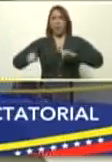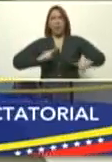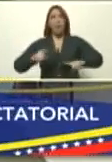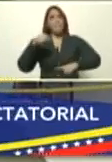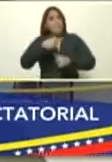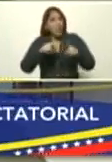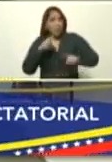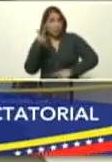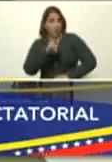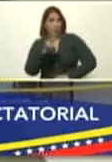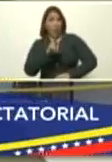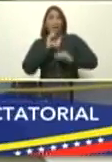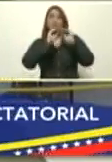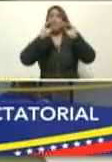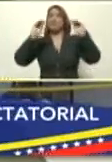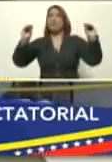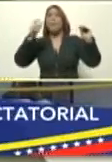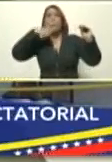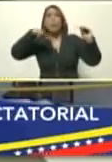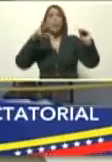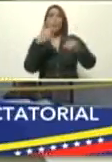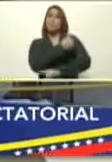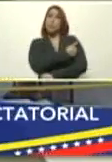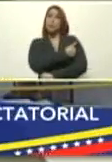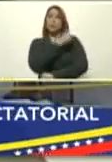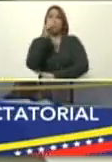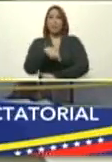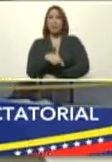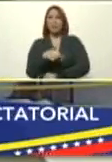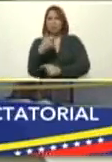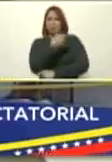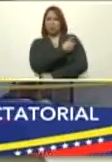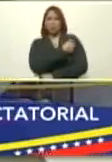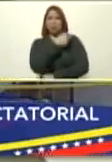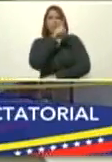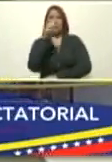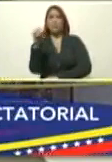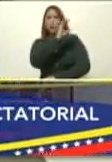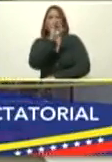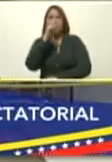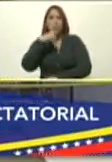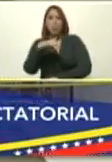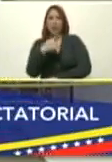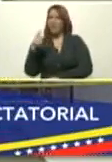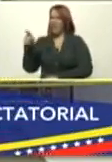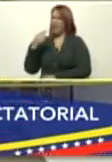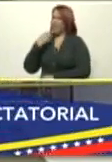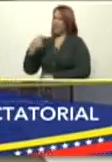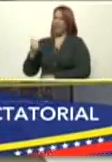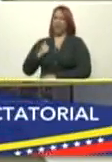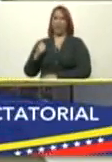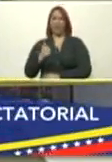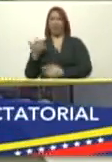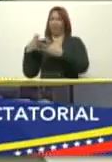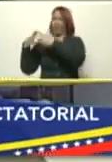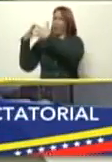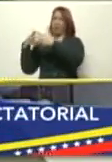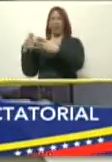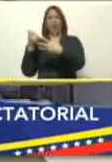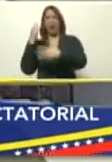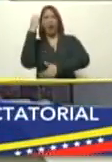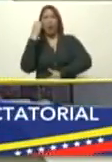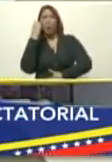Venezuela el presidente llama al pueblo a vacunarse y se vacuna el 100% del pueblo. Y ellos dicen que en Canadá, que en Estados Unidos y